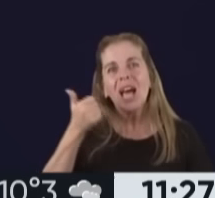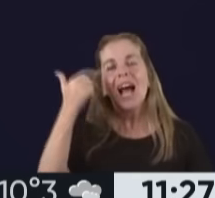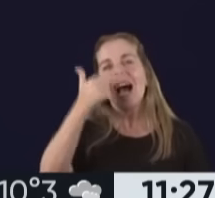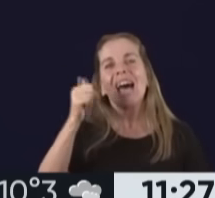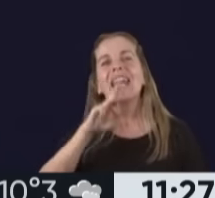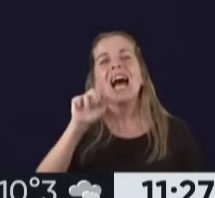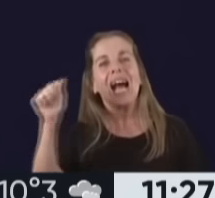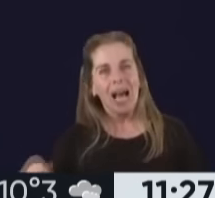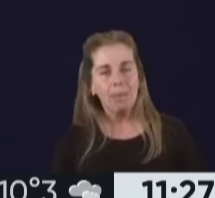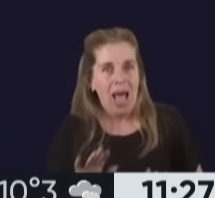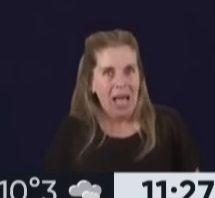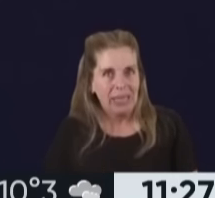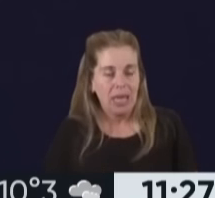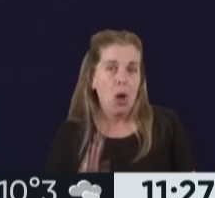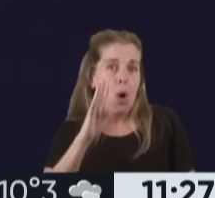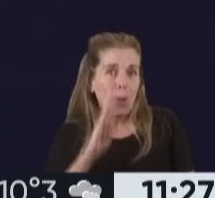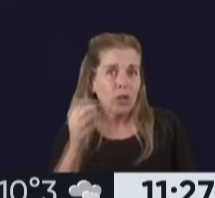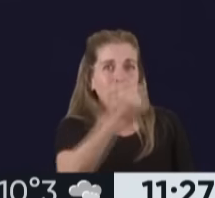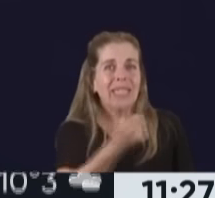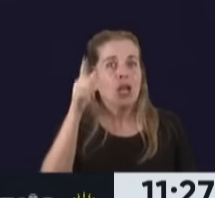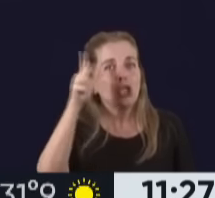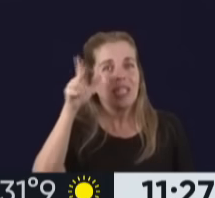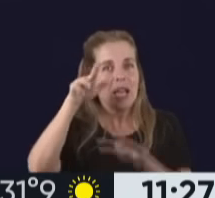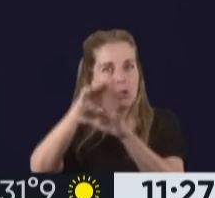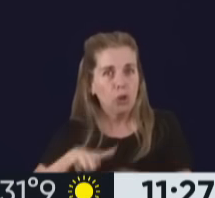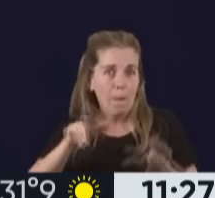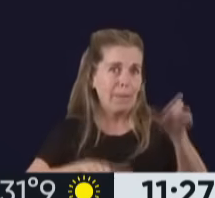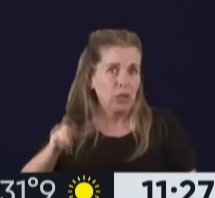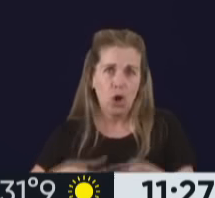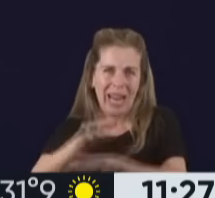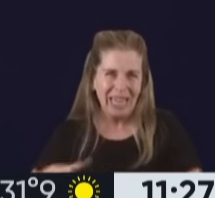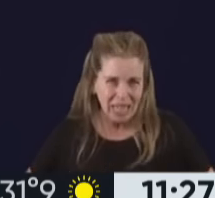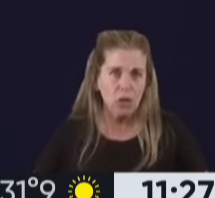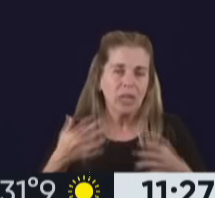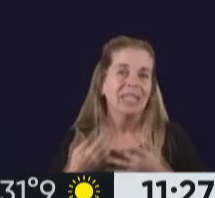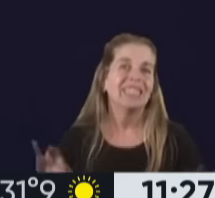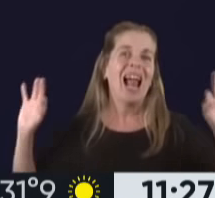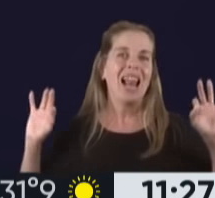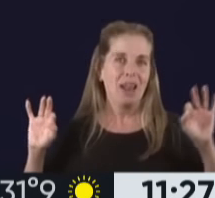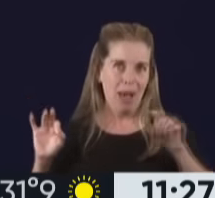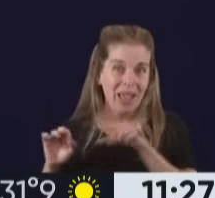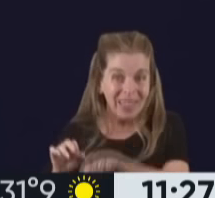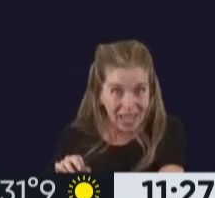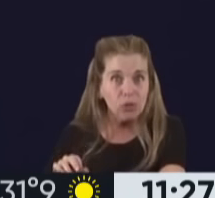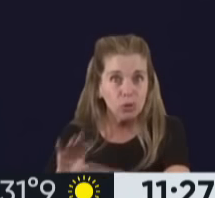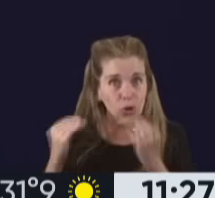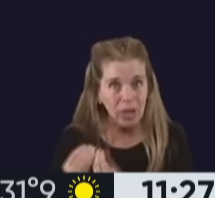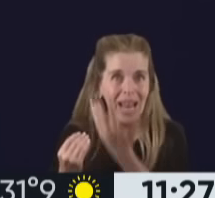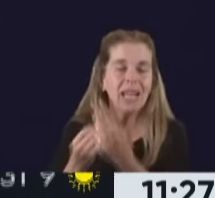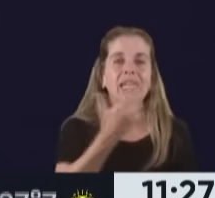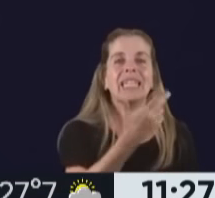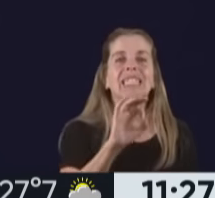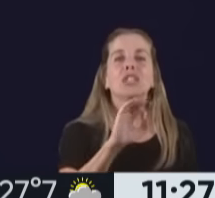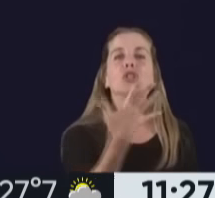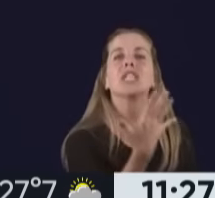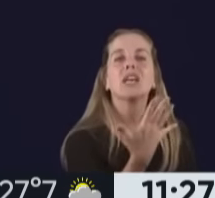que 4.688 argentinos puedan salvar su vida, incluyendo 305 niños.